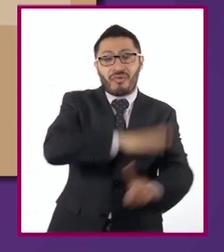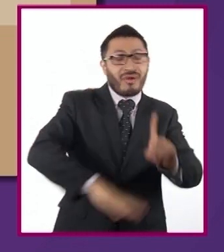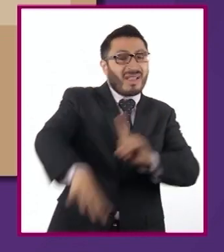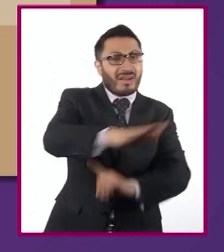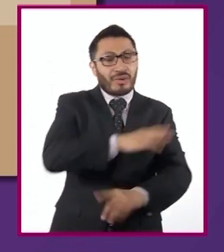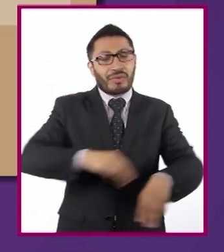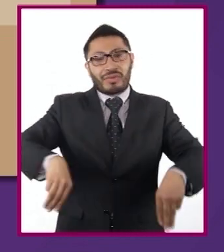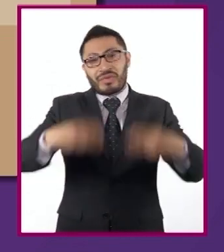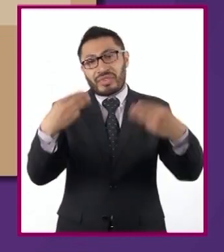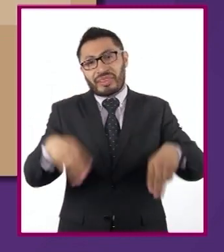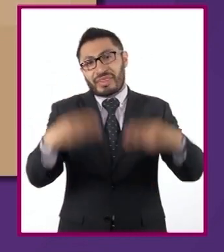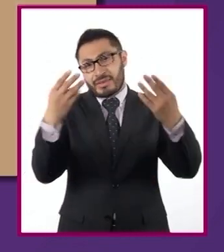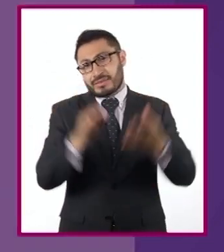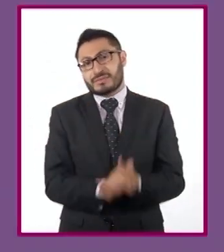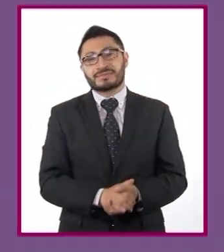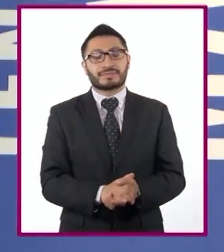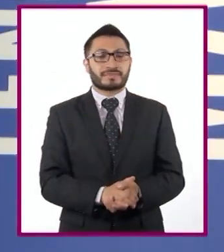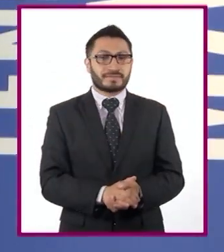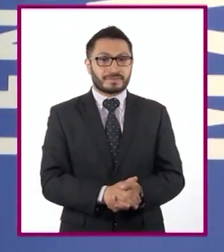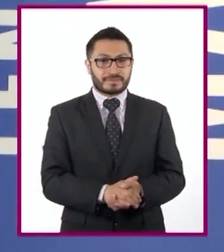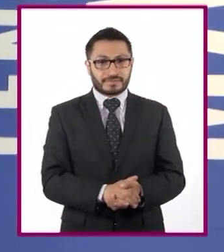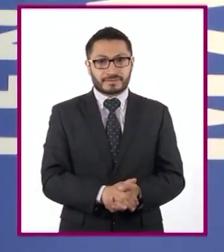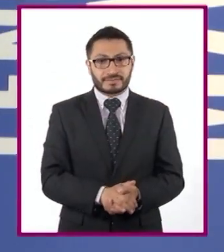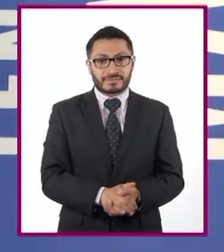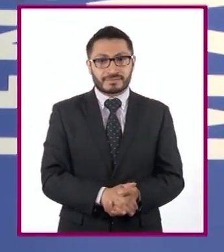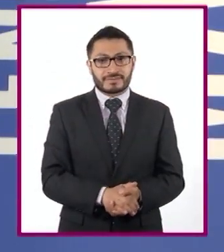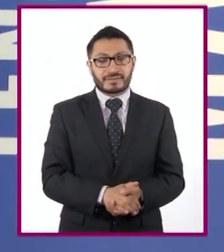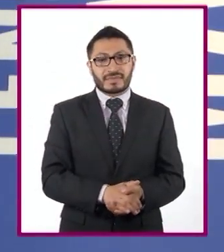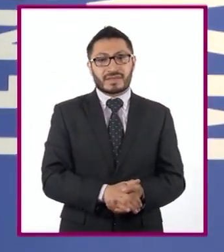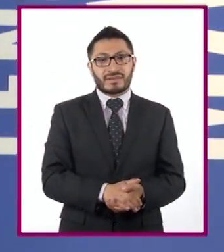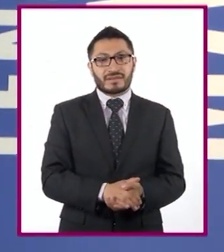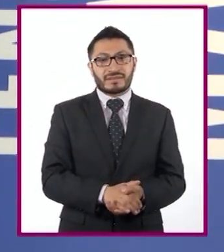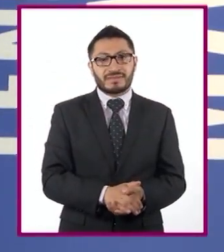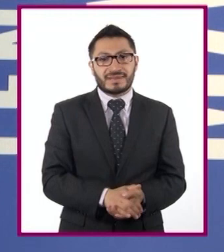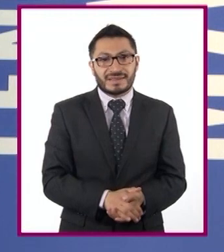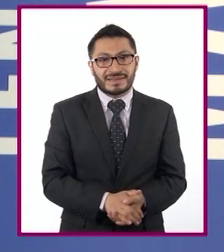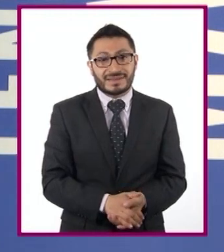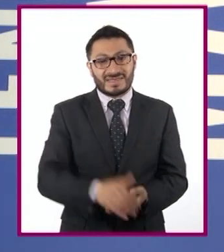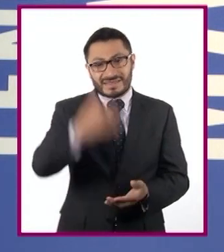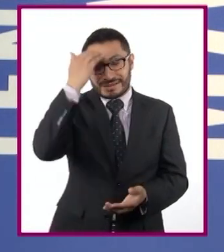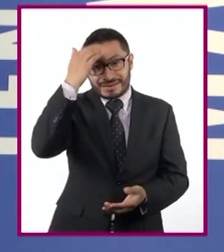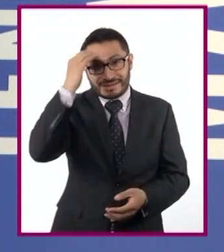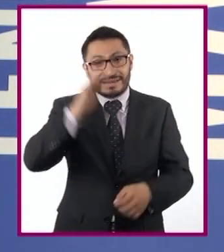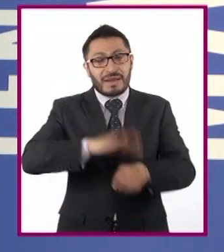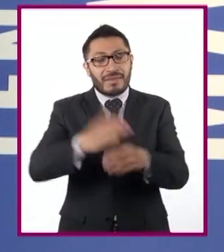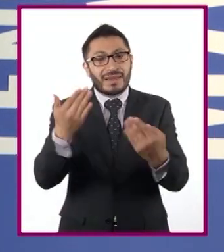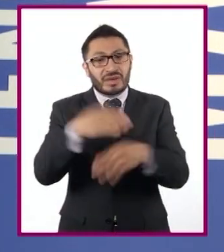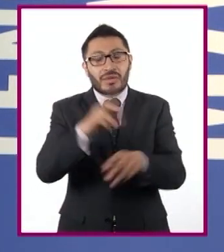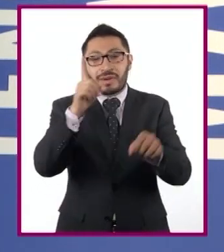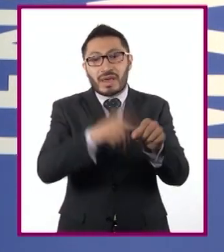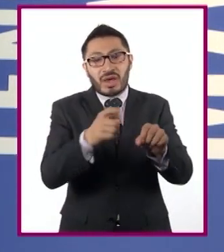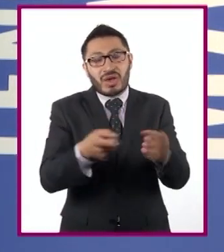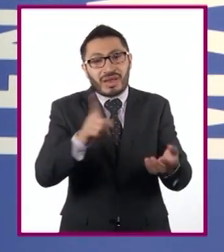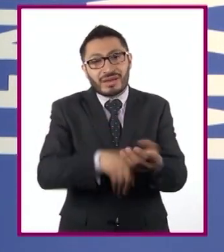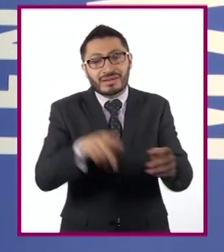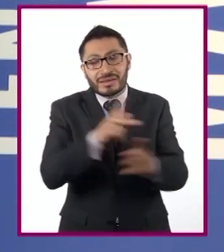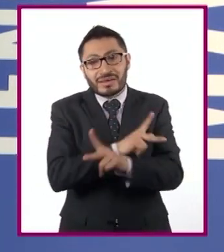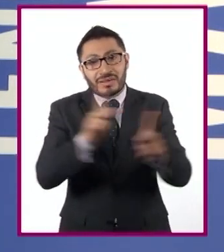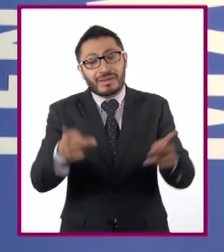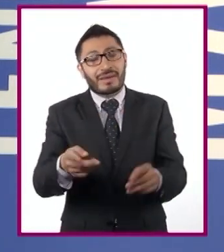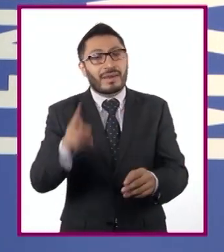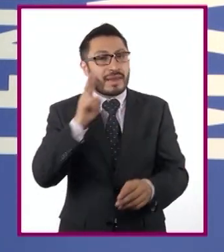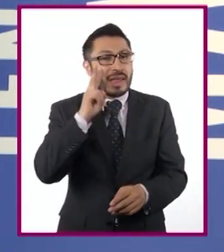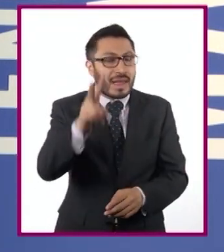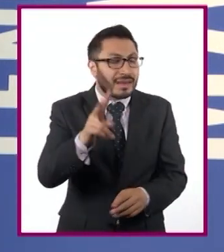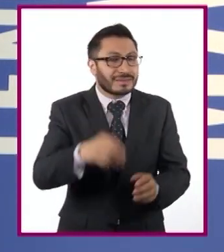mercado en ese momento. Y para conocer un poco más sobre el uso de los colores en la publicidad, veamos